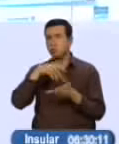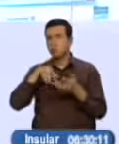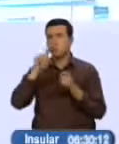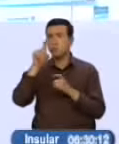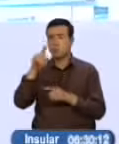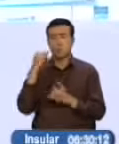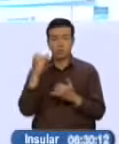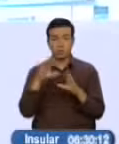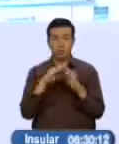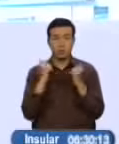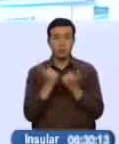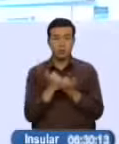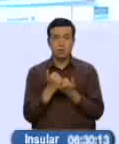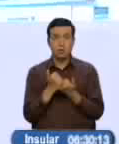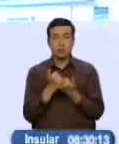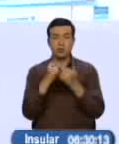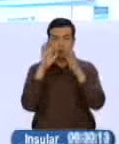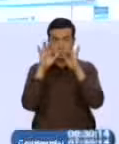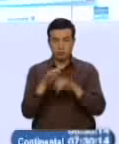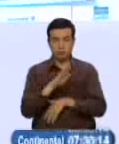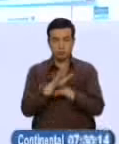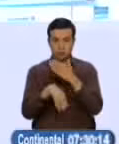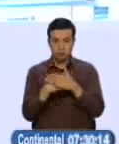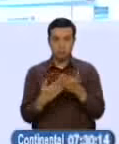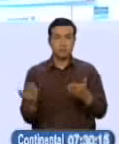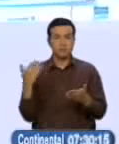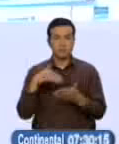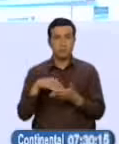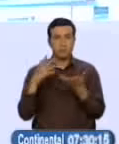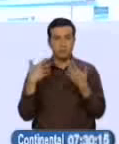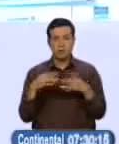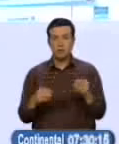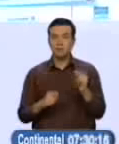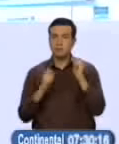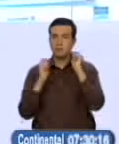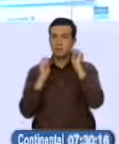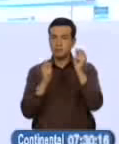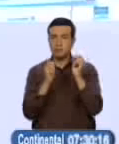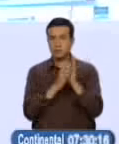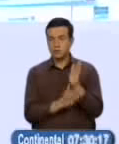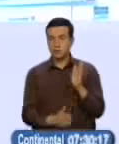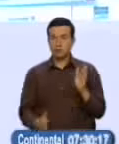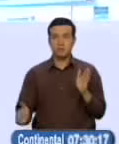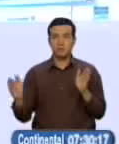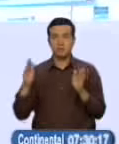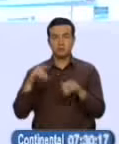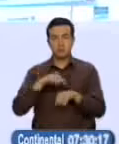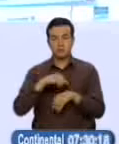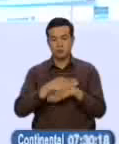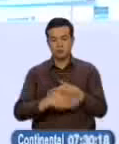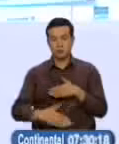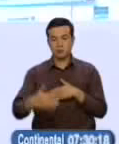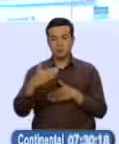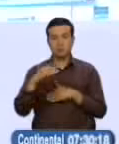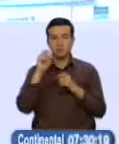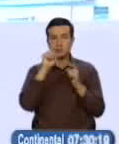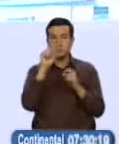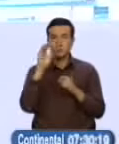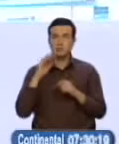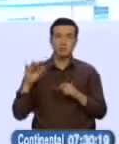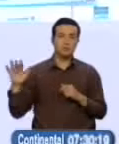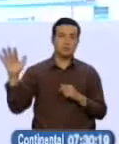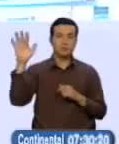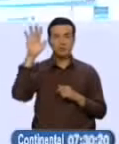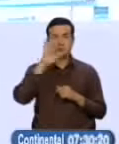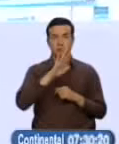Eso ahora la Comisión los está sistematizando nuevamente. Y con eso cerraríamos esta fase que fue consultas